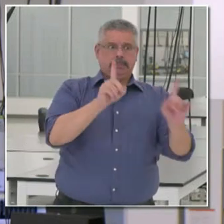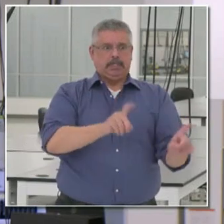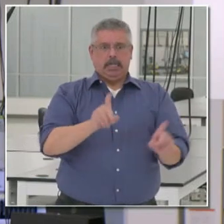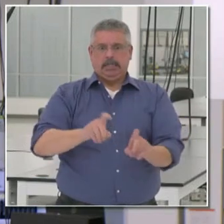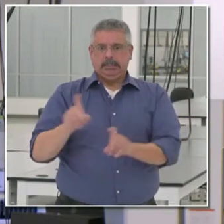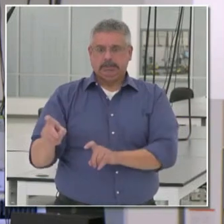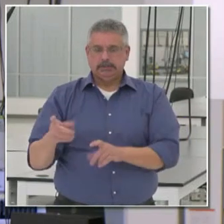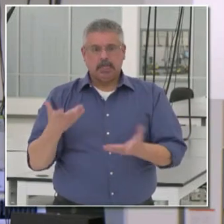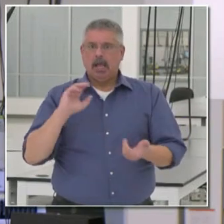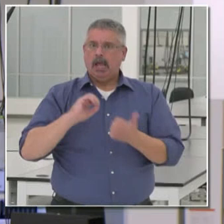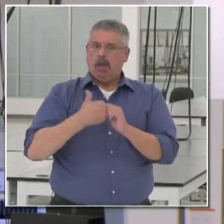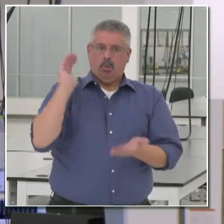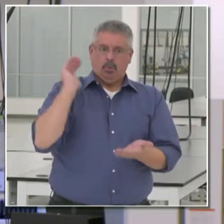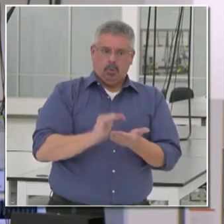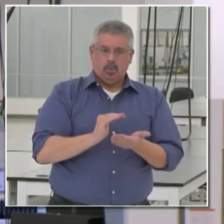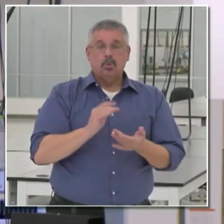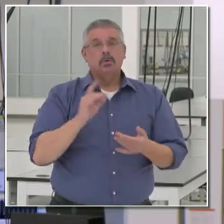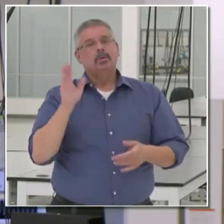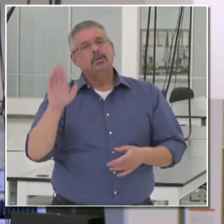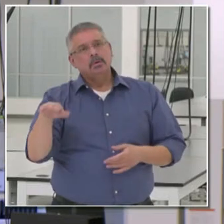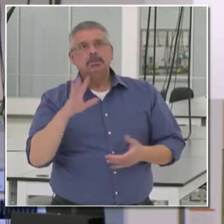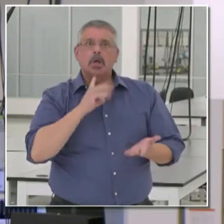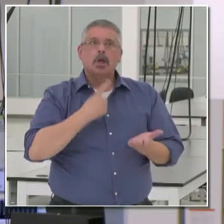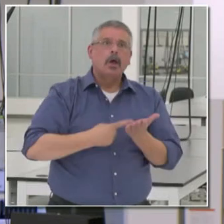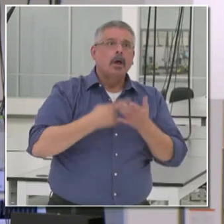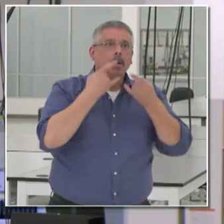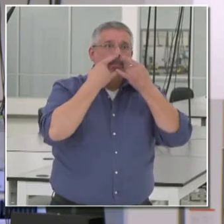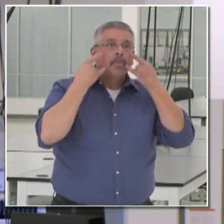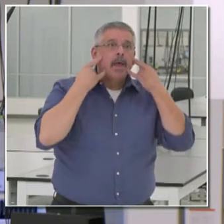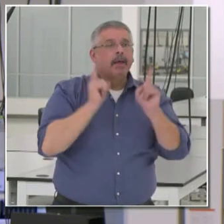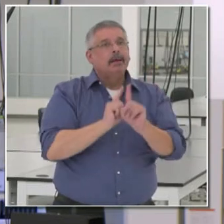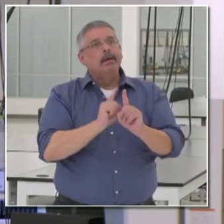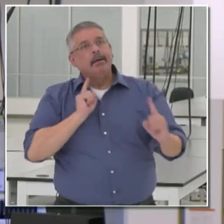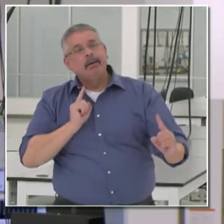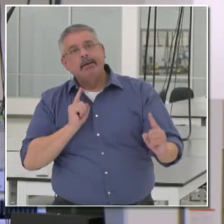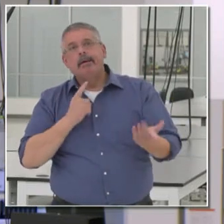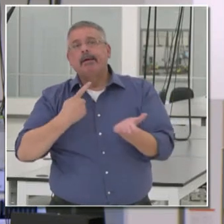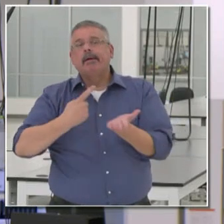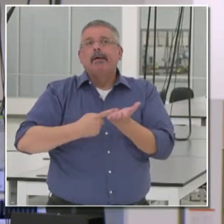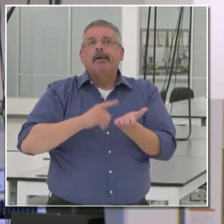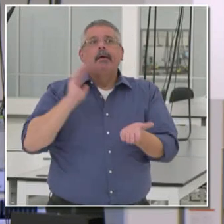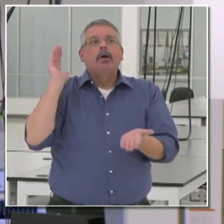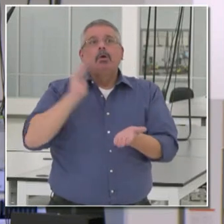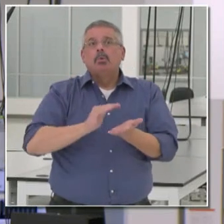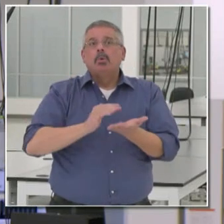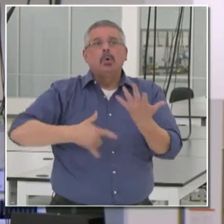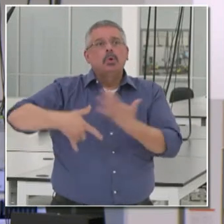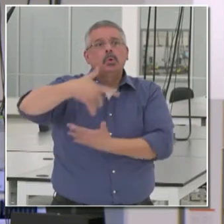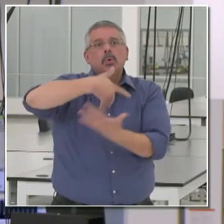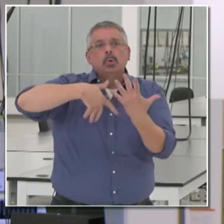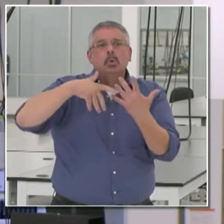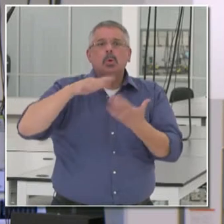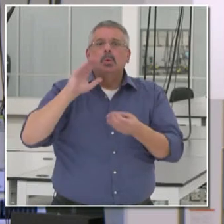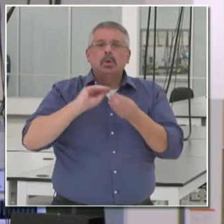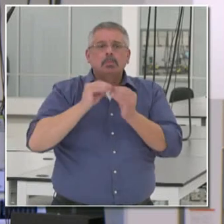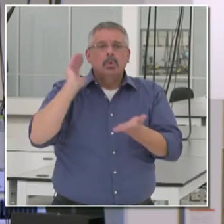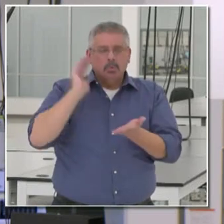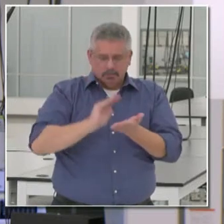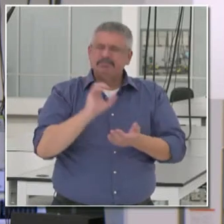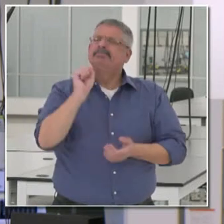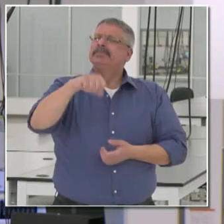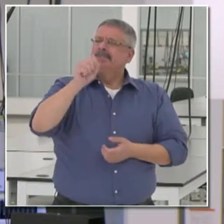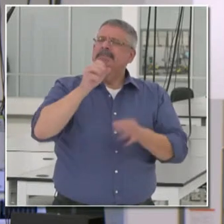es pruebas hacemos tantas cosas hablamos de hablar usar la mascarilla hablamos de guardar distancias de reducir la aglomeración